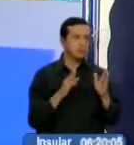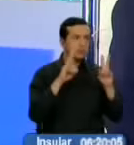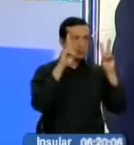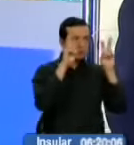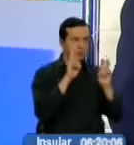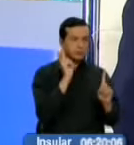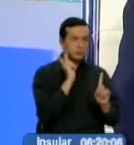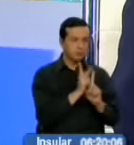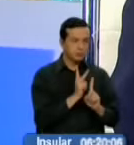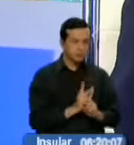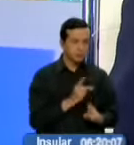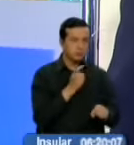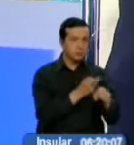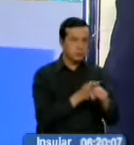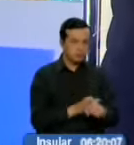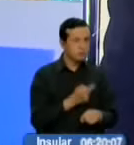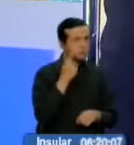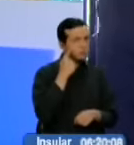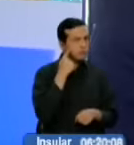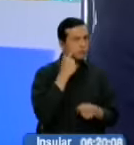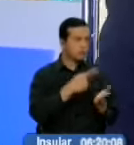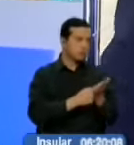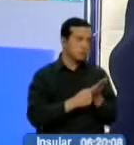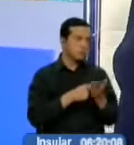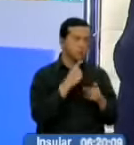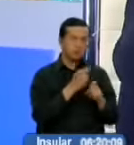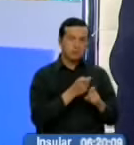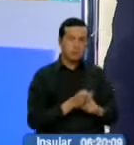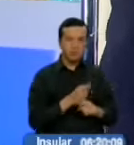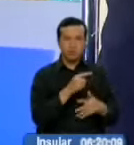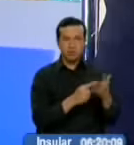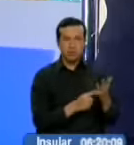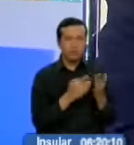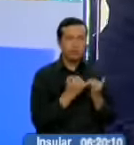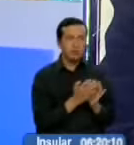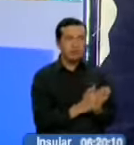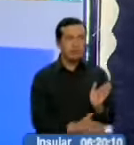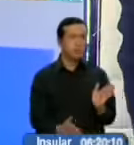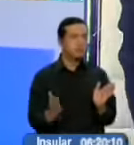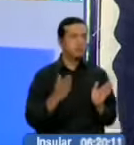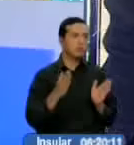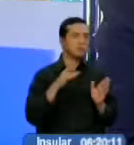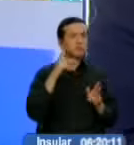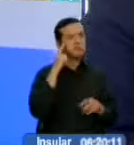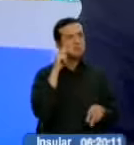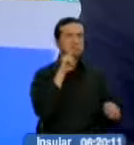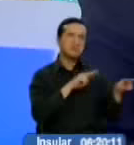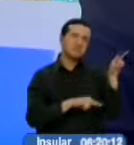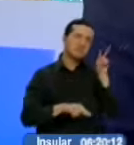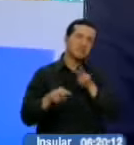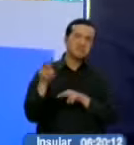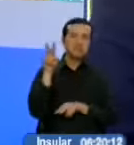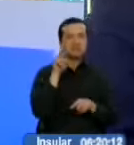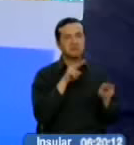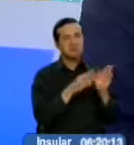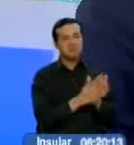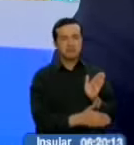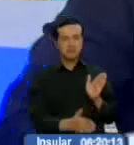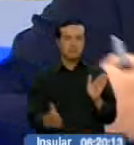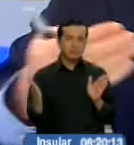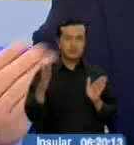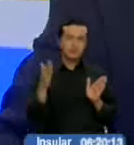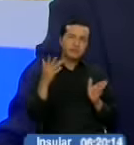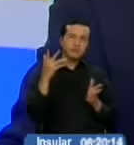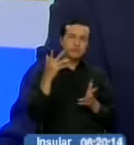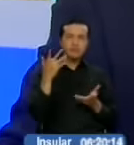temas puntuales, señores. Yo los invito a que entremos a temas puntuales porque lo que hemos hecho hasta ahora es hacer una especie de diagnósticos y las